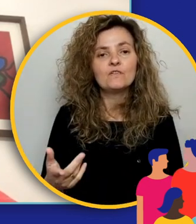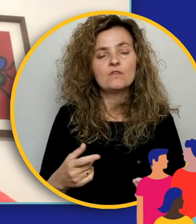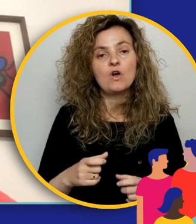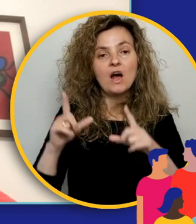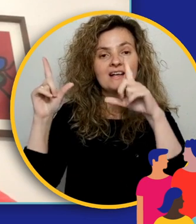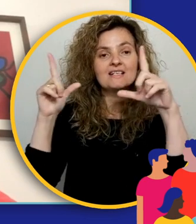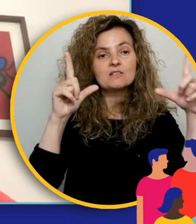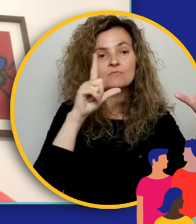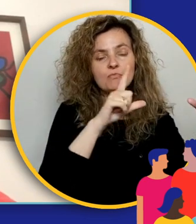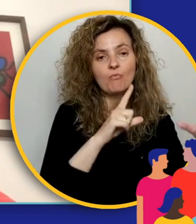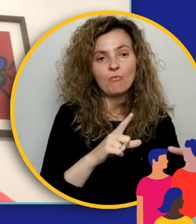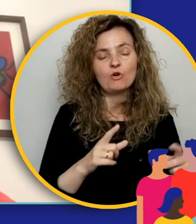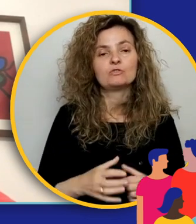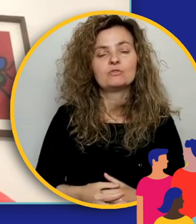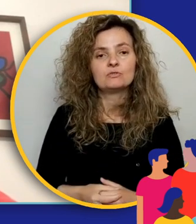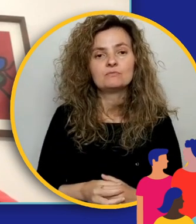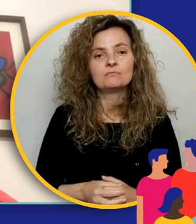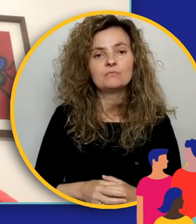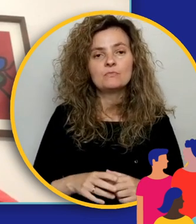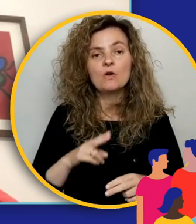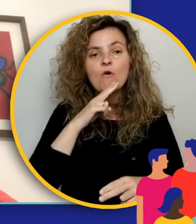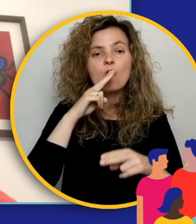ofrecía una exposición